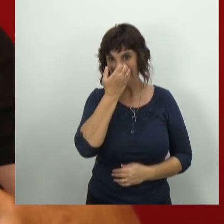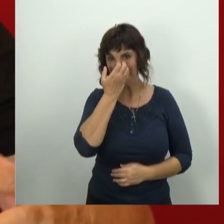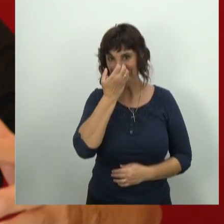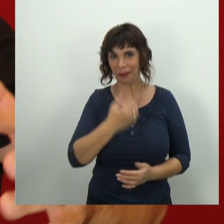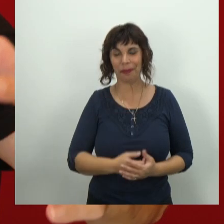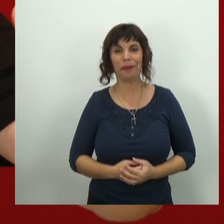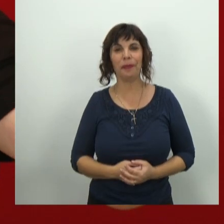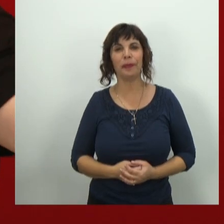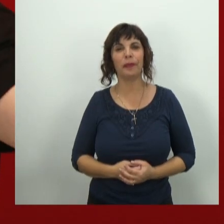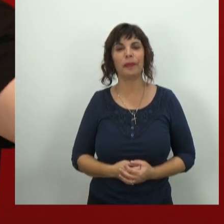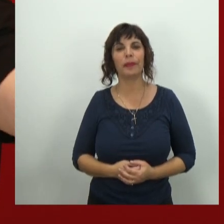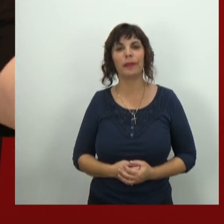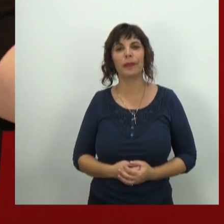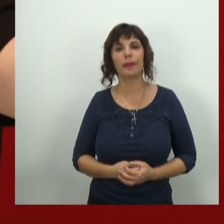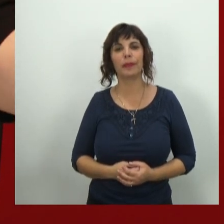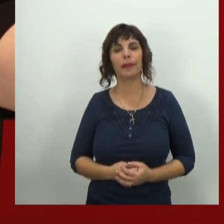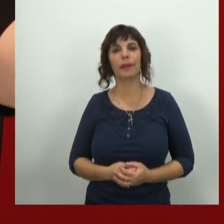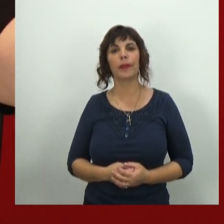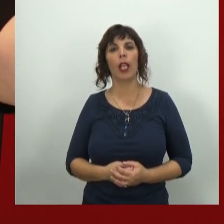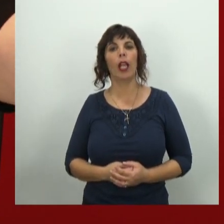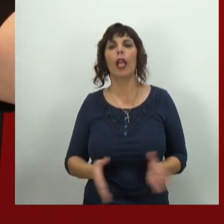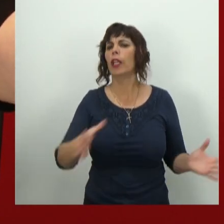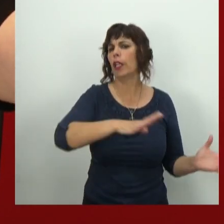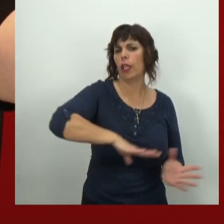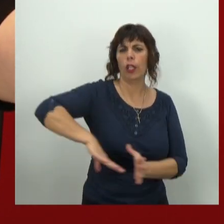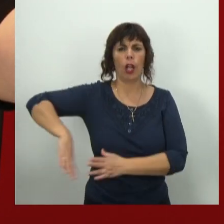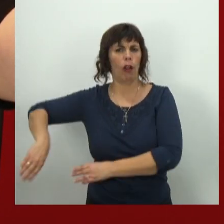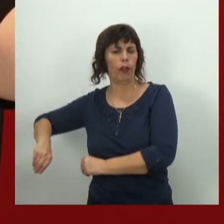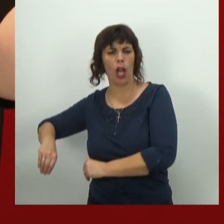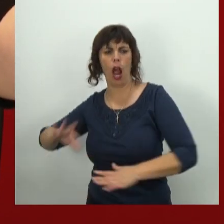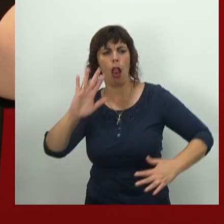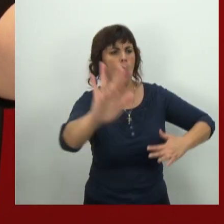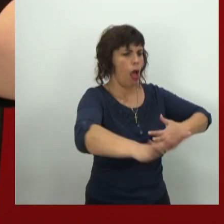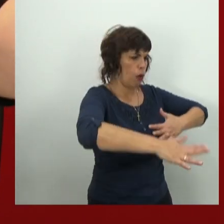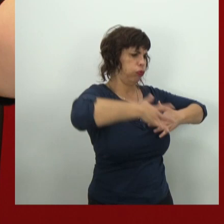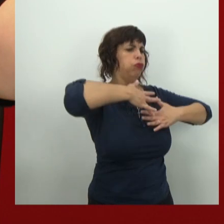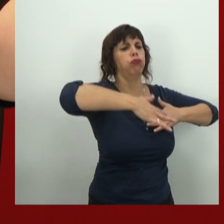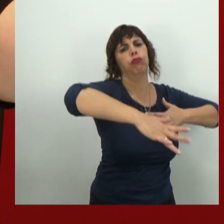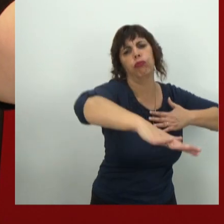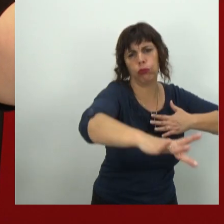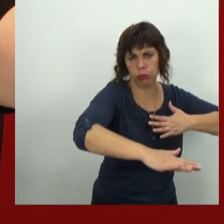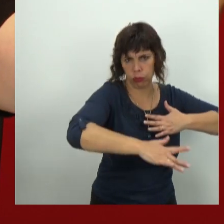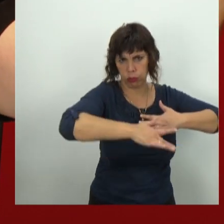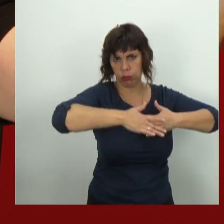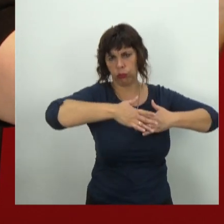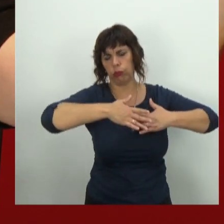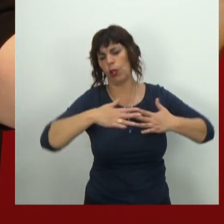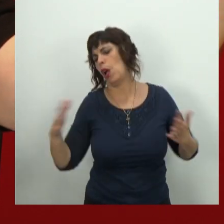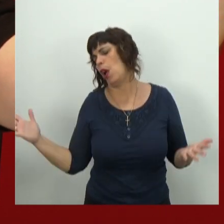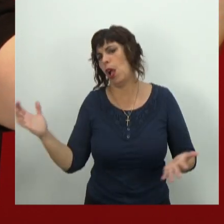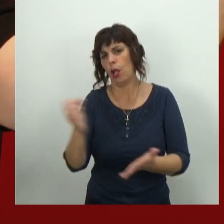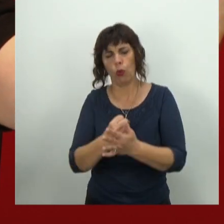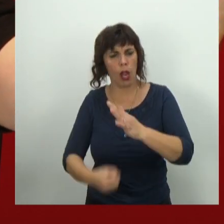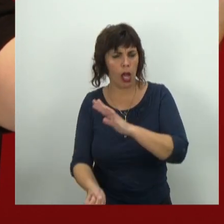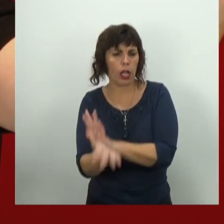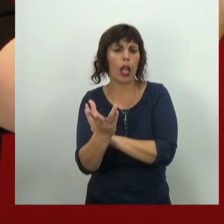entonces, cuando el mar, la creación, todo se haya inclinado delante de Jesucristo,